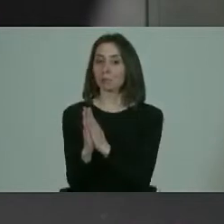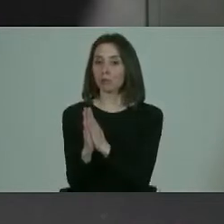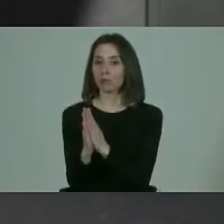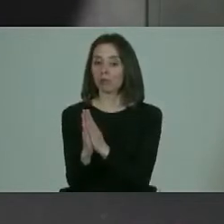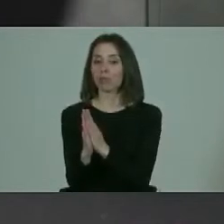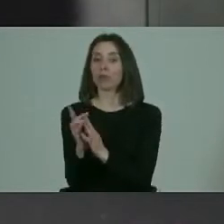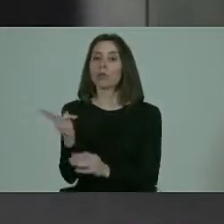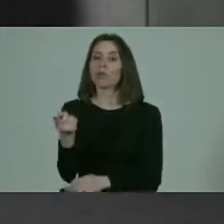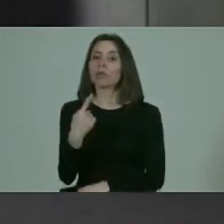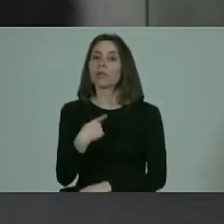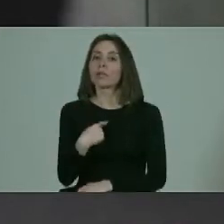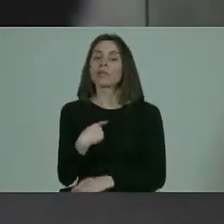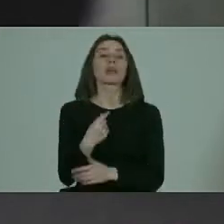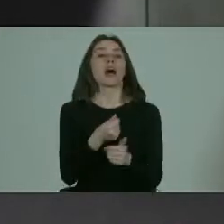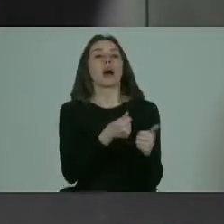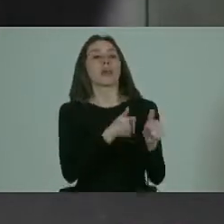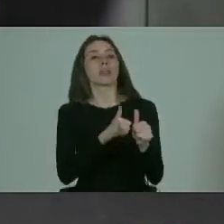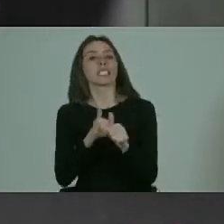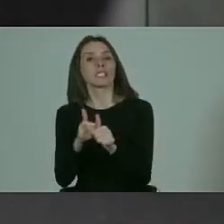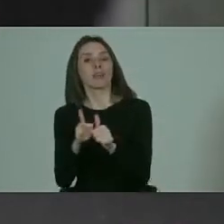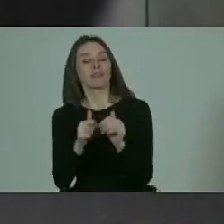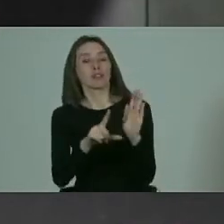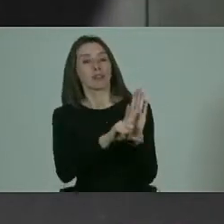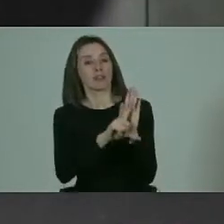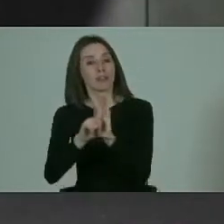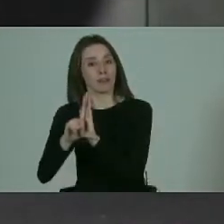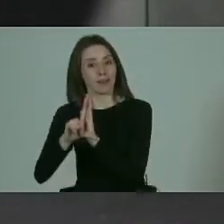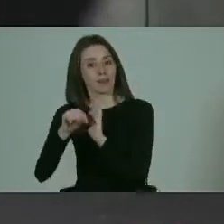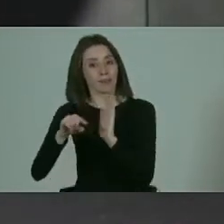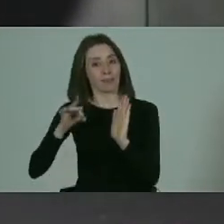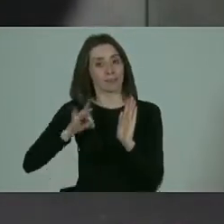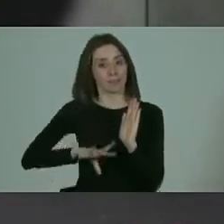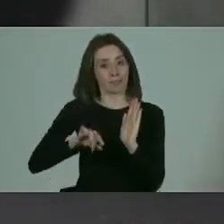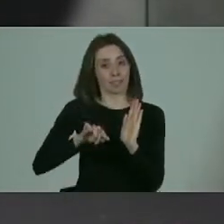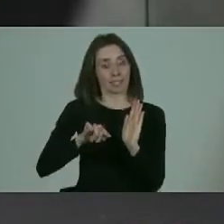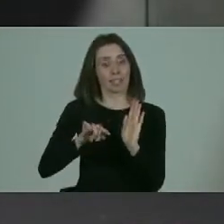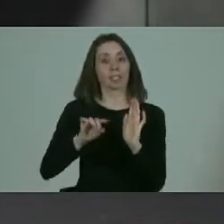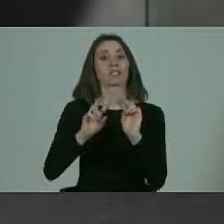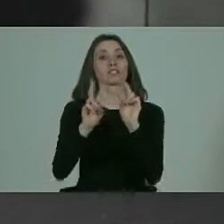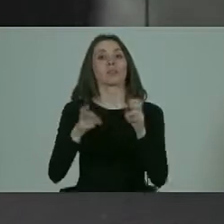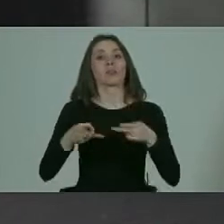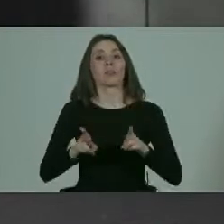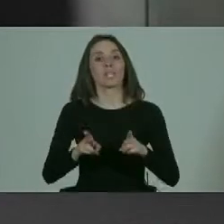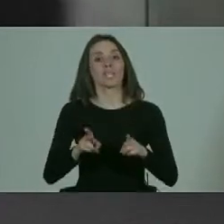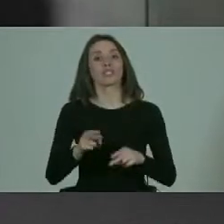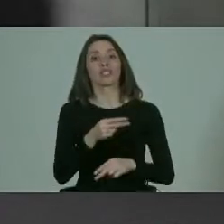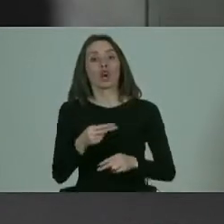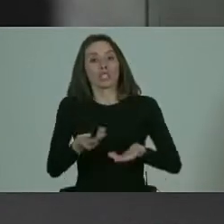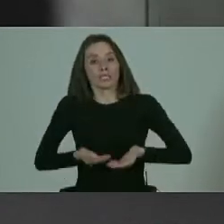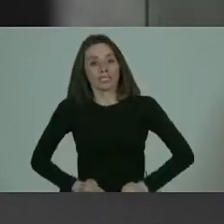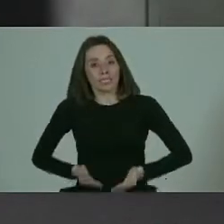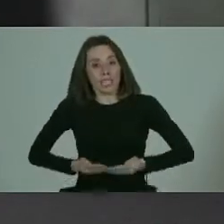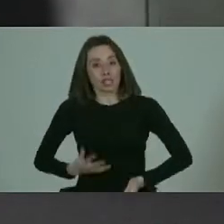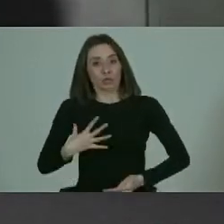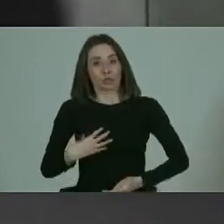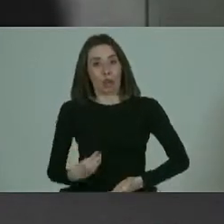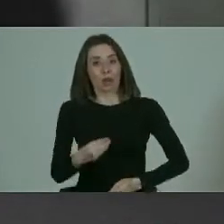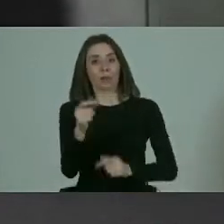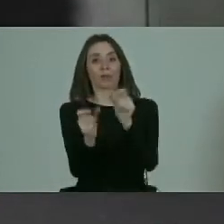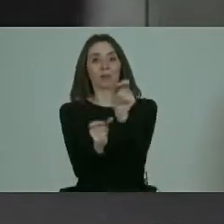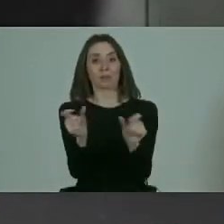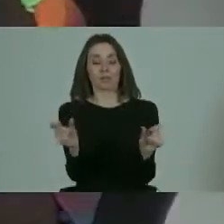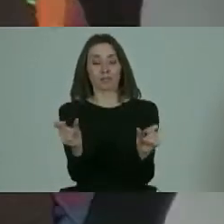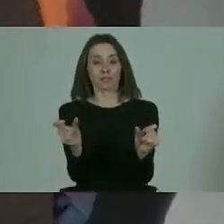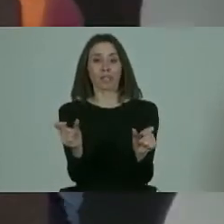a los desafíos del marco jurídico nacional en torno a los derechos sexuales y reproductivos de las personas con